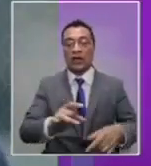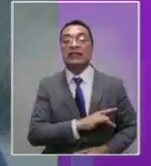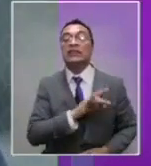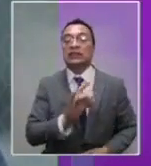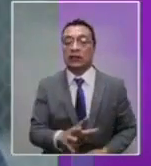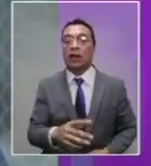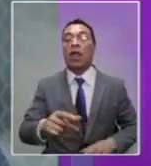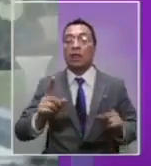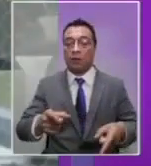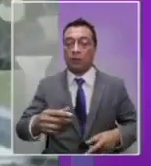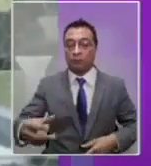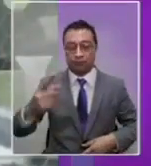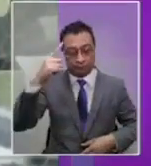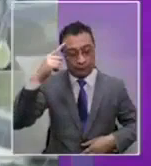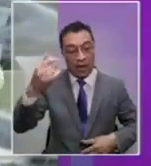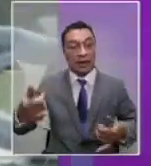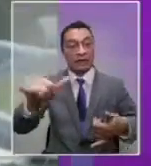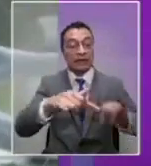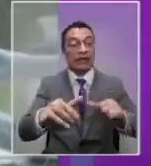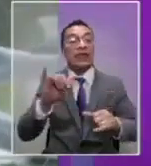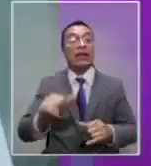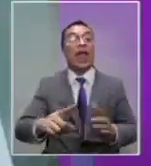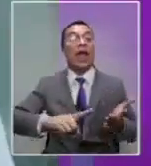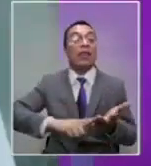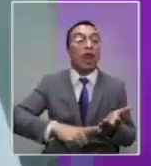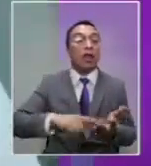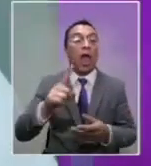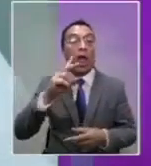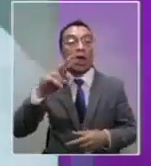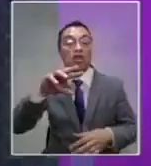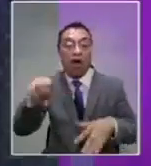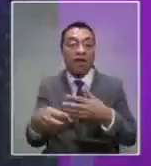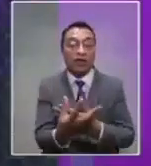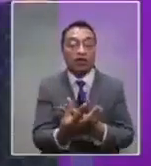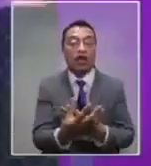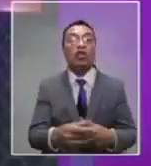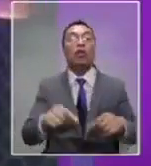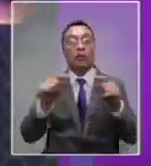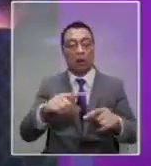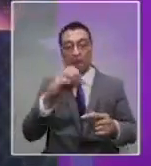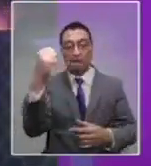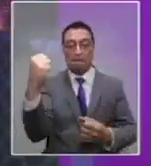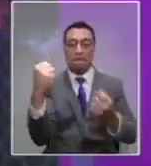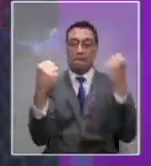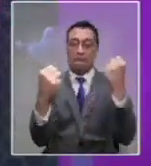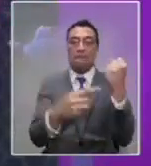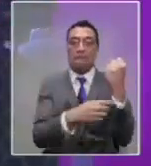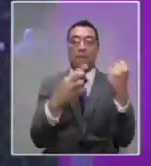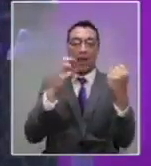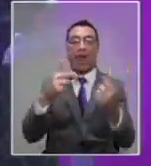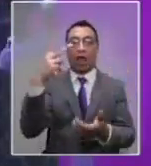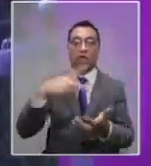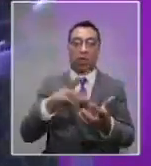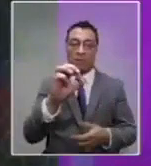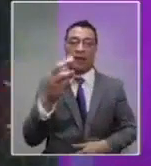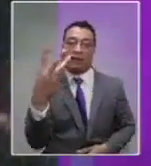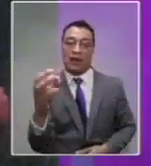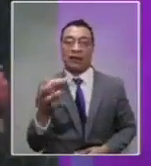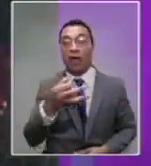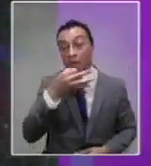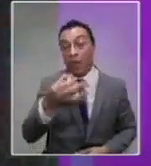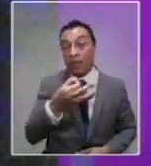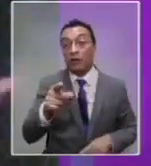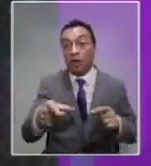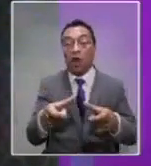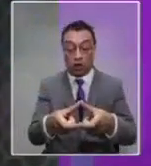Chile pretende cumplir con la aspiración de que ciencia, tecnología e innovación se conviertan en los pilares del desarrollo en 2030, tal